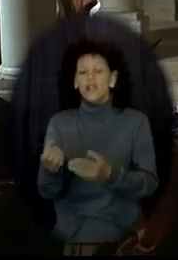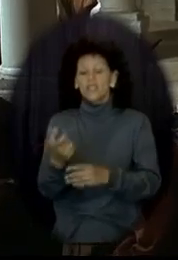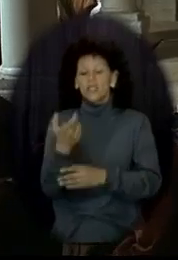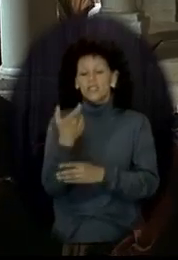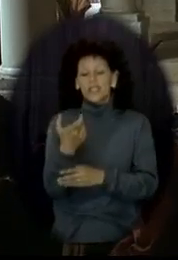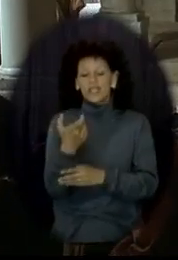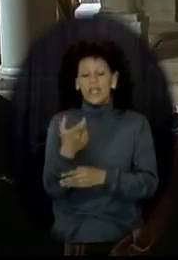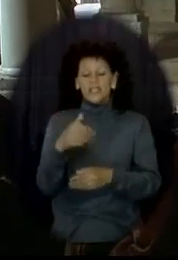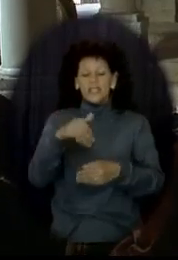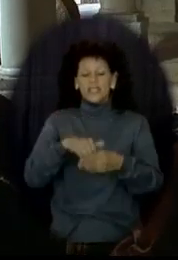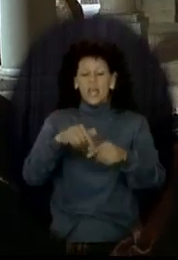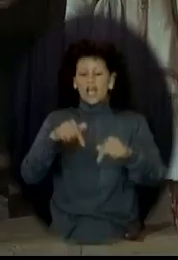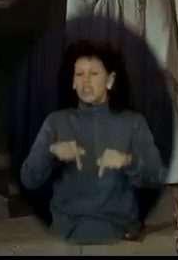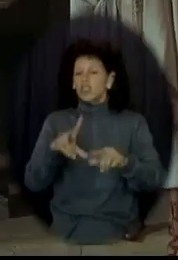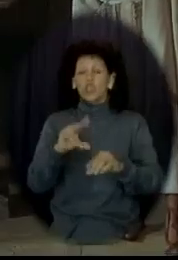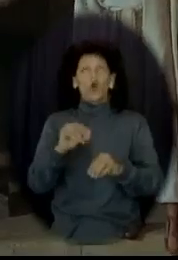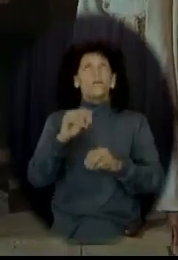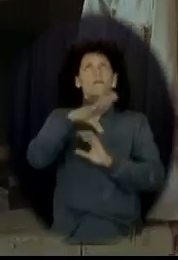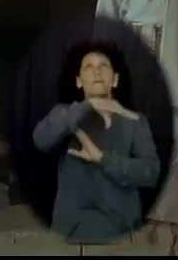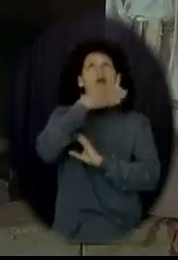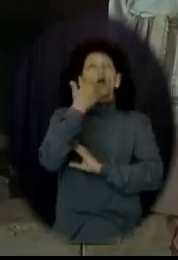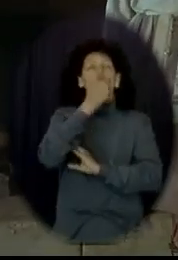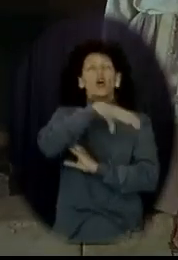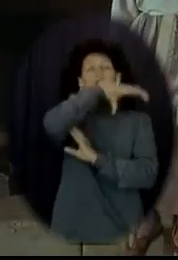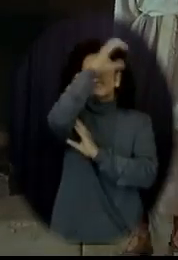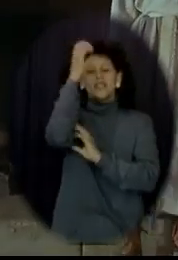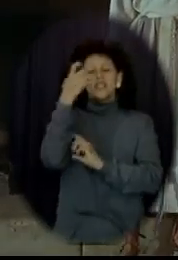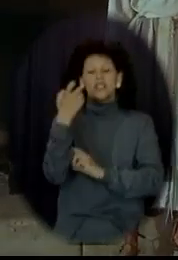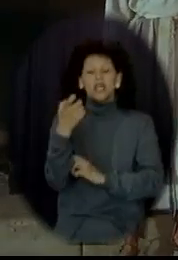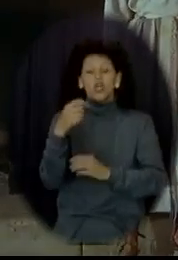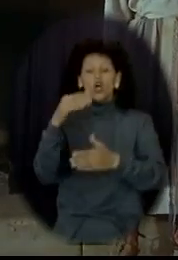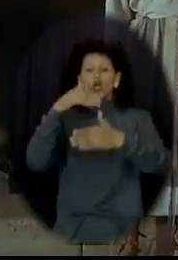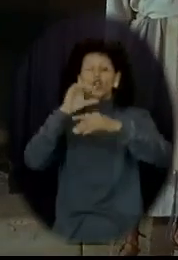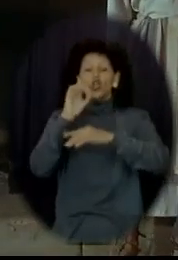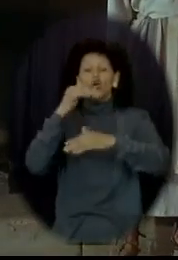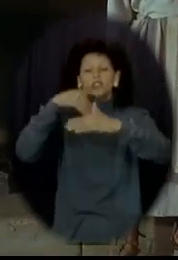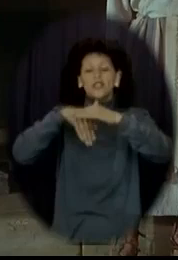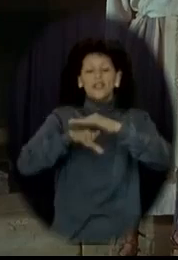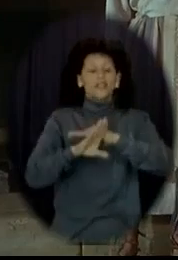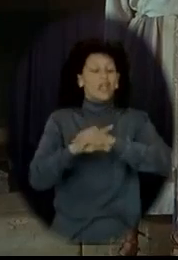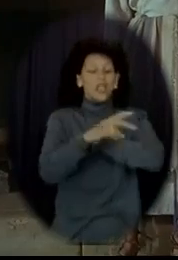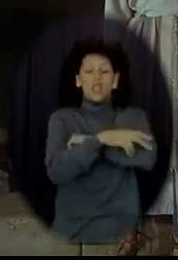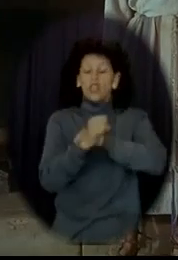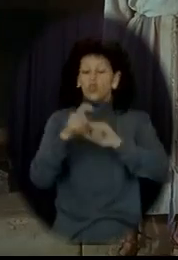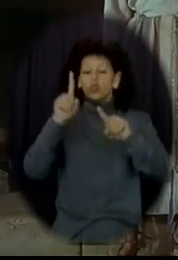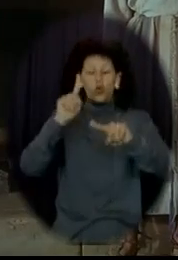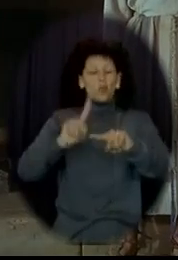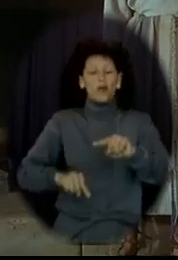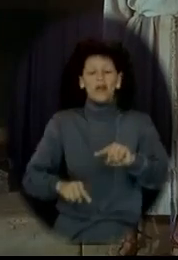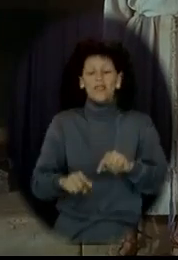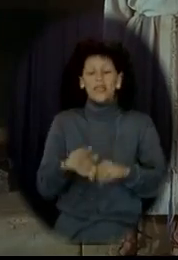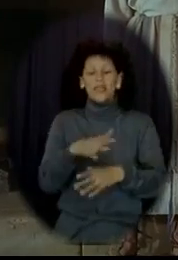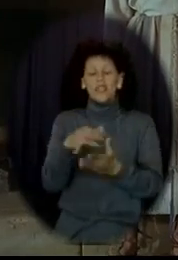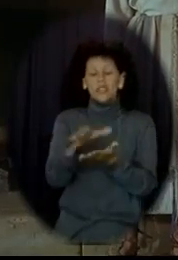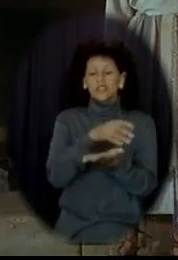que jamás se agotarán. Donde el ladrón no puede entrar, ni la polilla